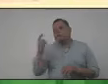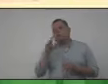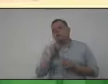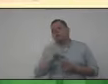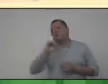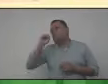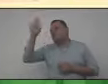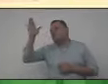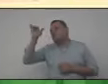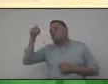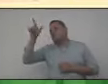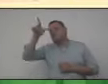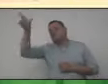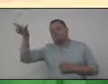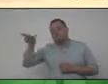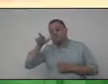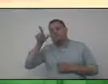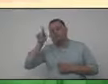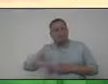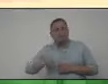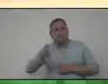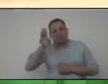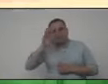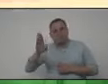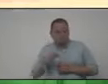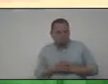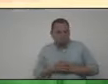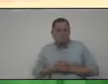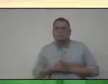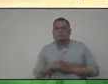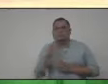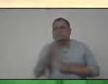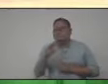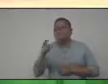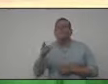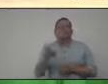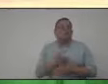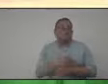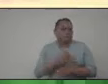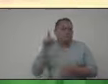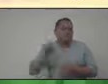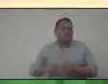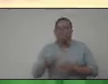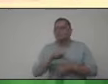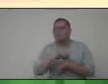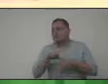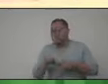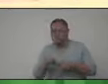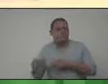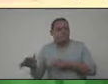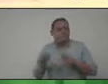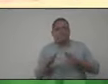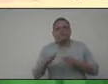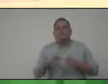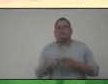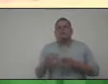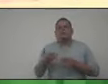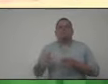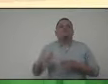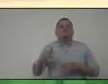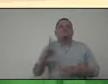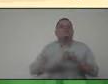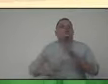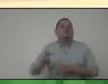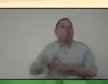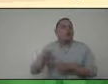la atención a nuestros usuarios, porque realmente, como vemos, sí es cierto, tenemos cirugías represadas de hace más de